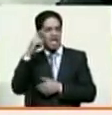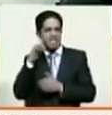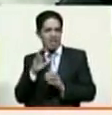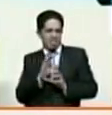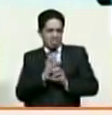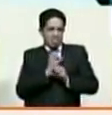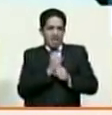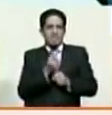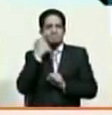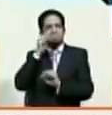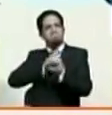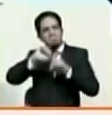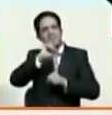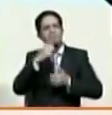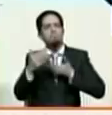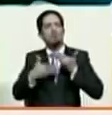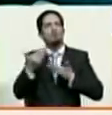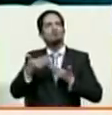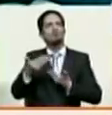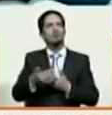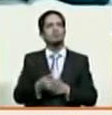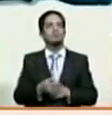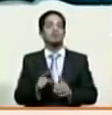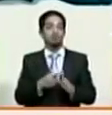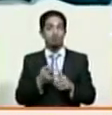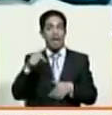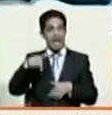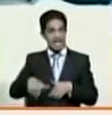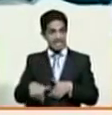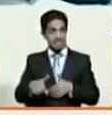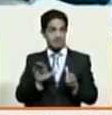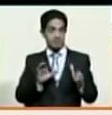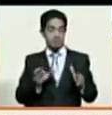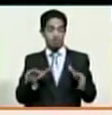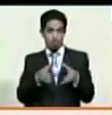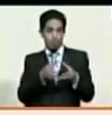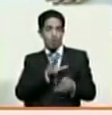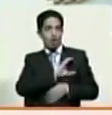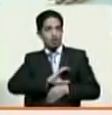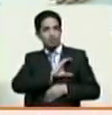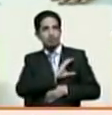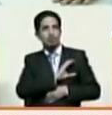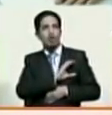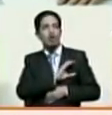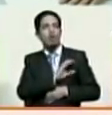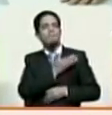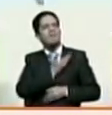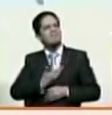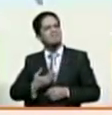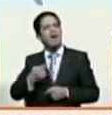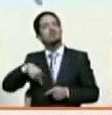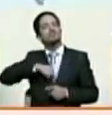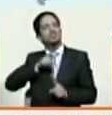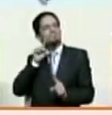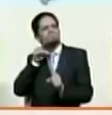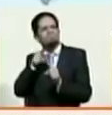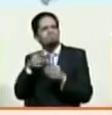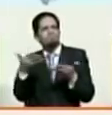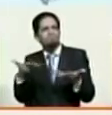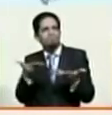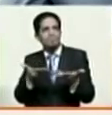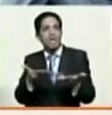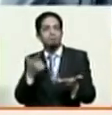los procesos productivos. Y aquí con este Consejo Presidencial vamos justamente dirigidos a garantizar los